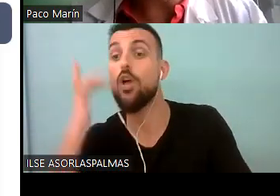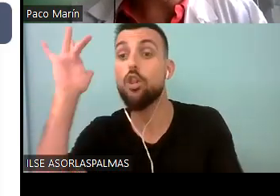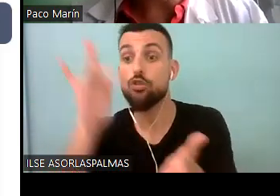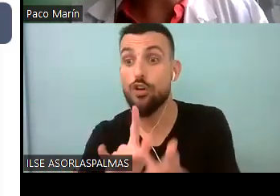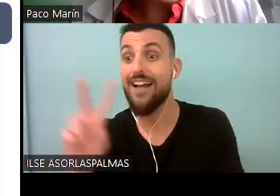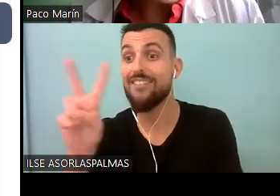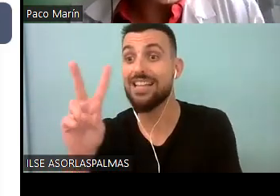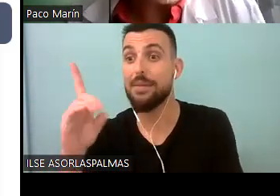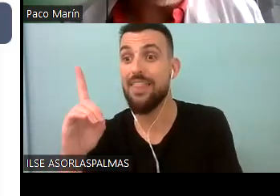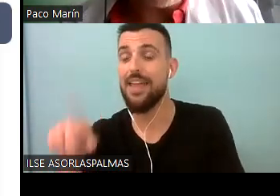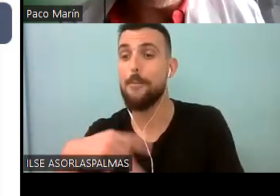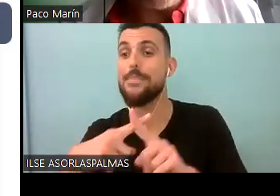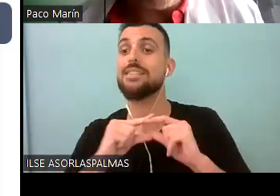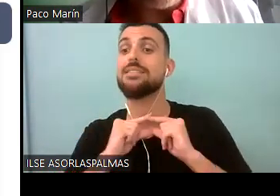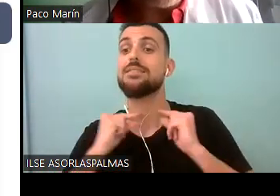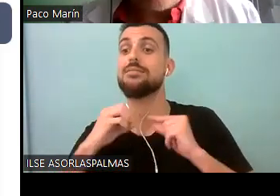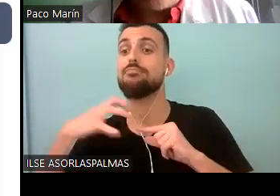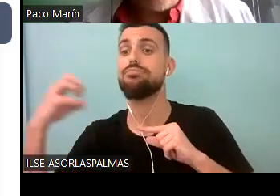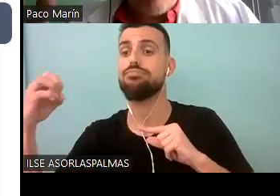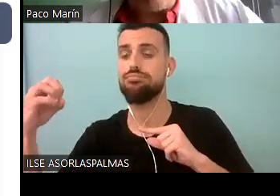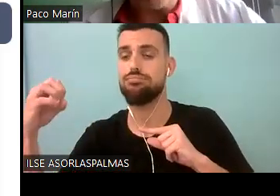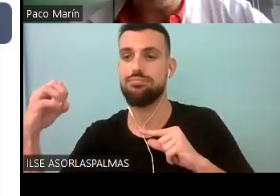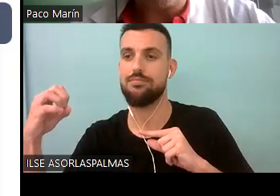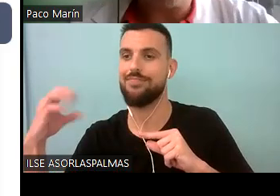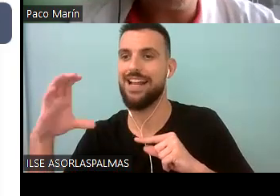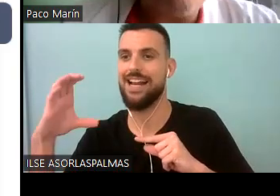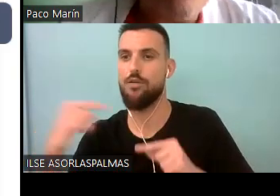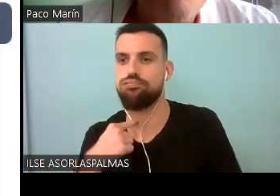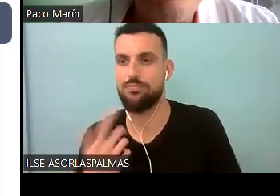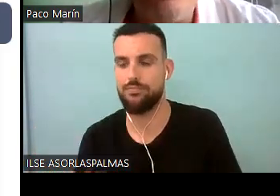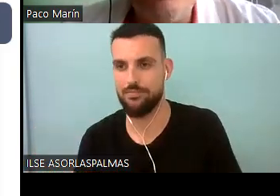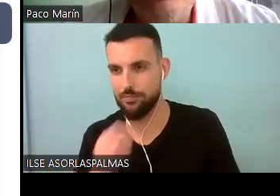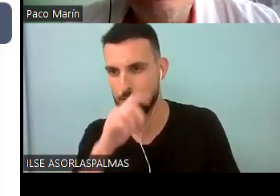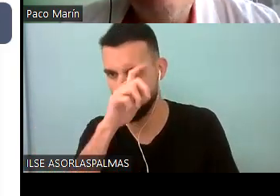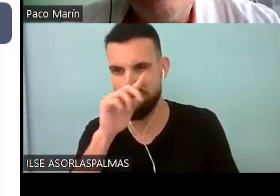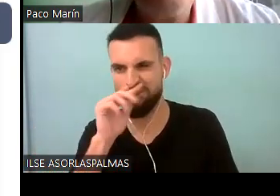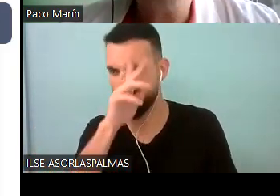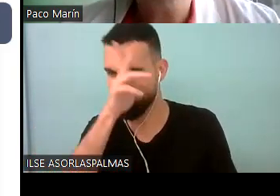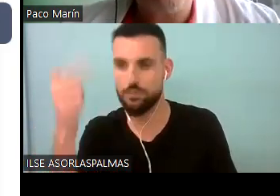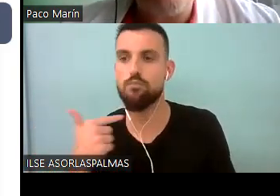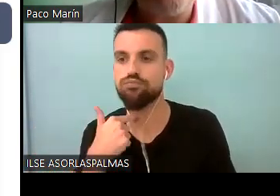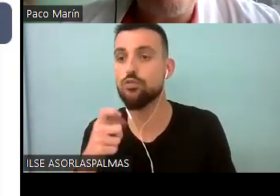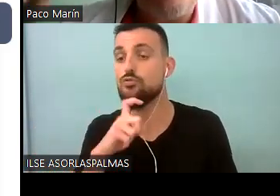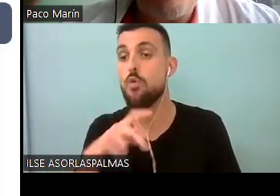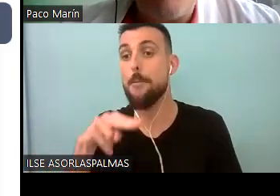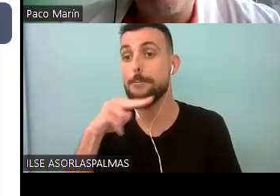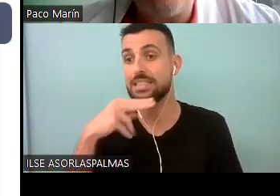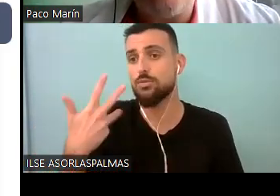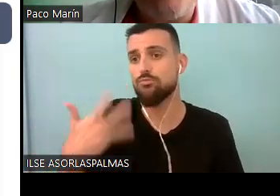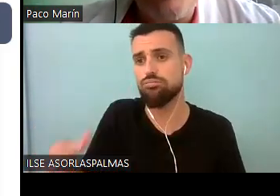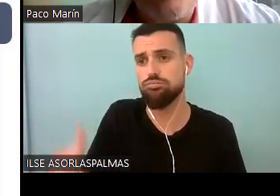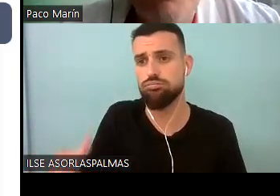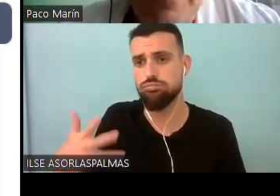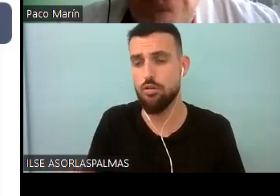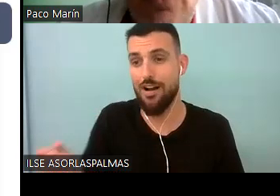la paratormona, el calcio tiene las de perder. O sea, probablemente se acabe eliminando a nivel del riñón y no tengamos tanto